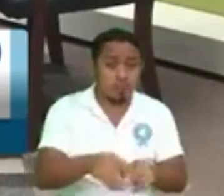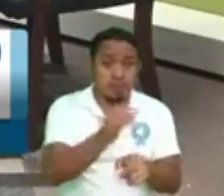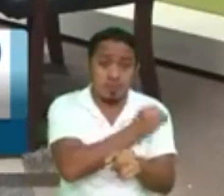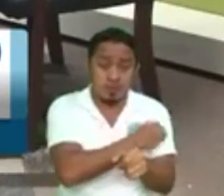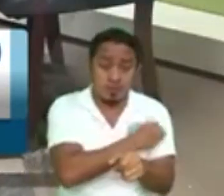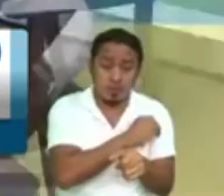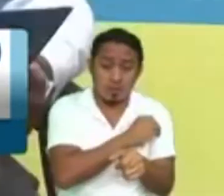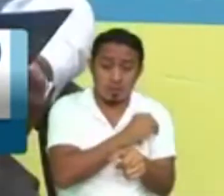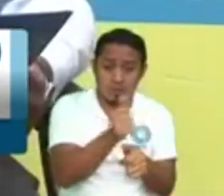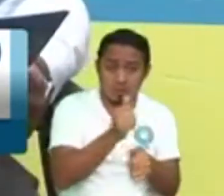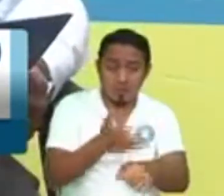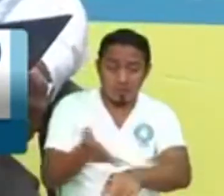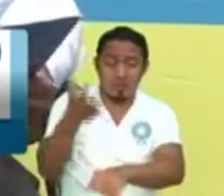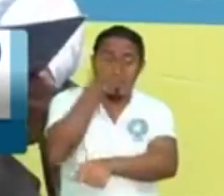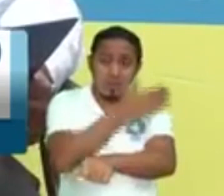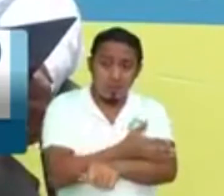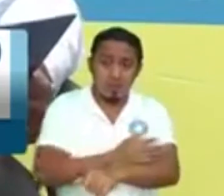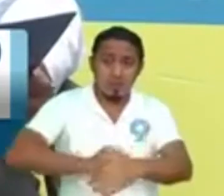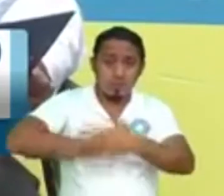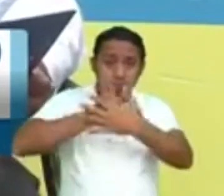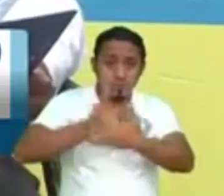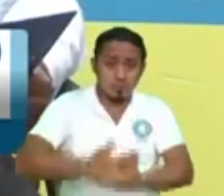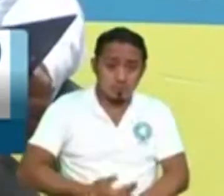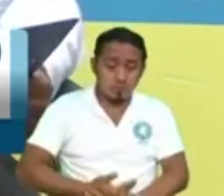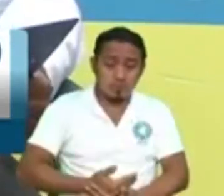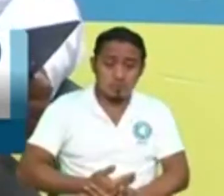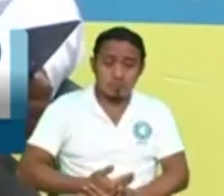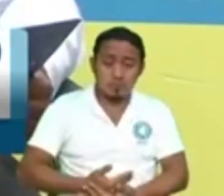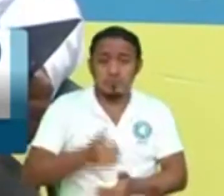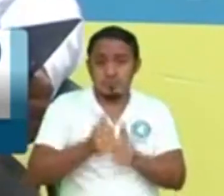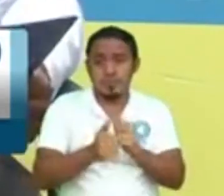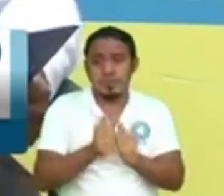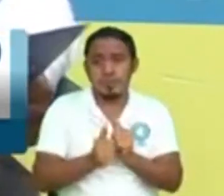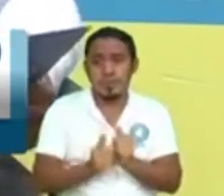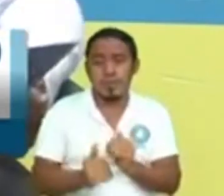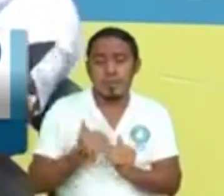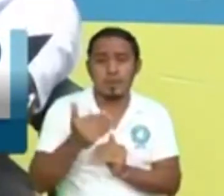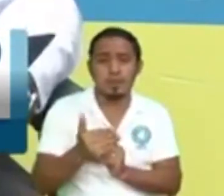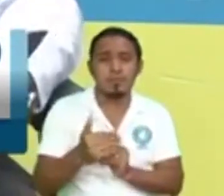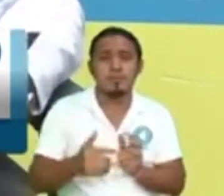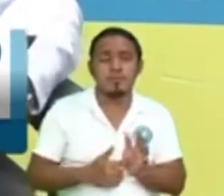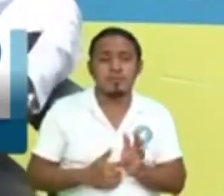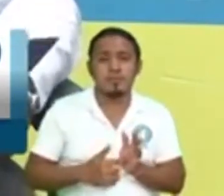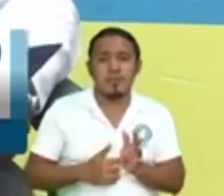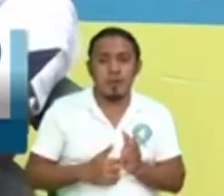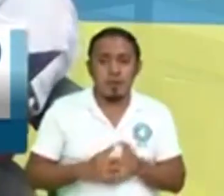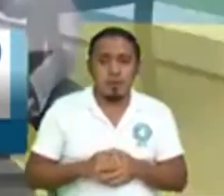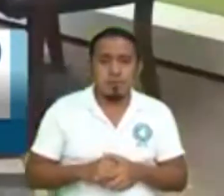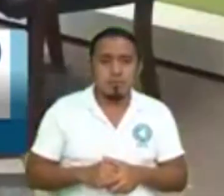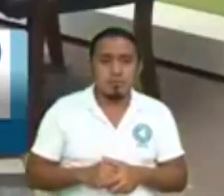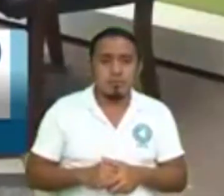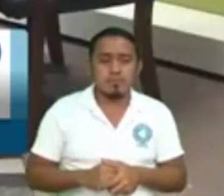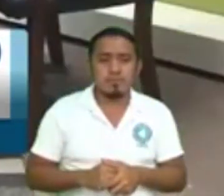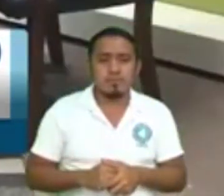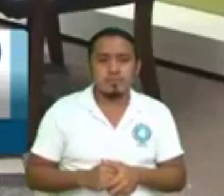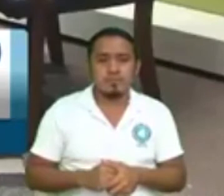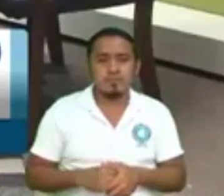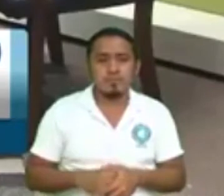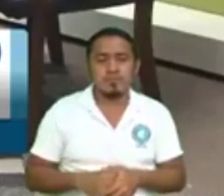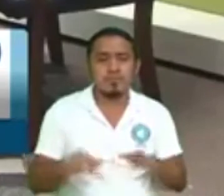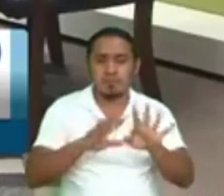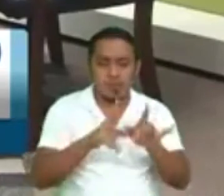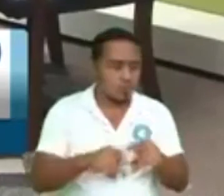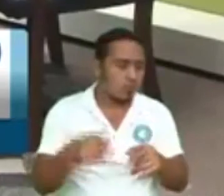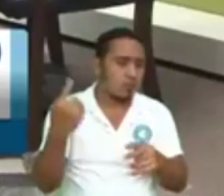embarazo, ¿tiene alguna incidencia posterior? O sea, si una mujer que era